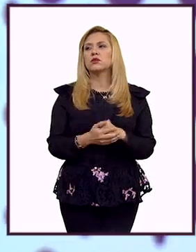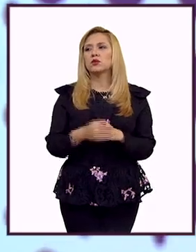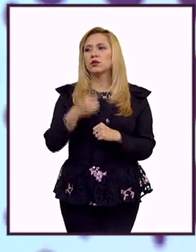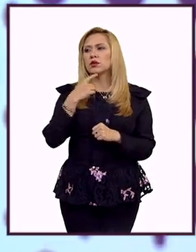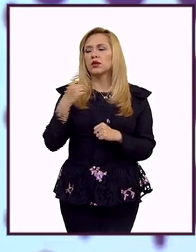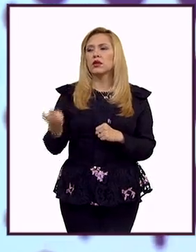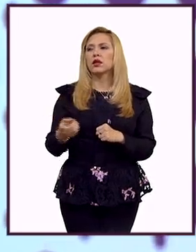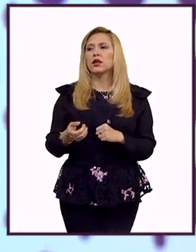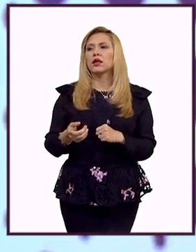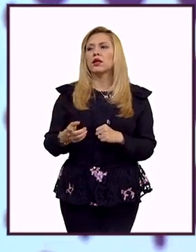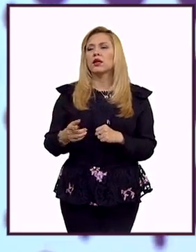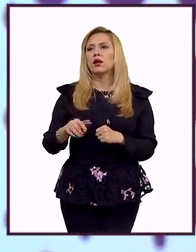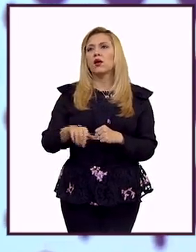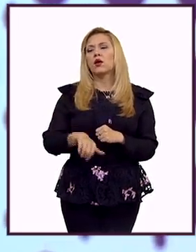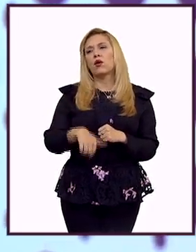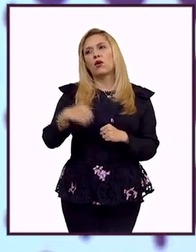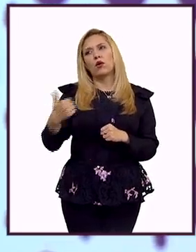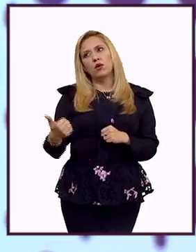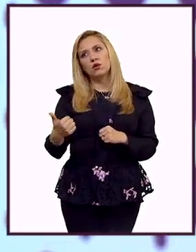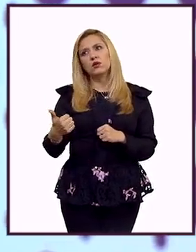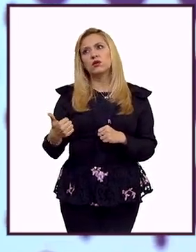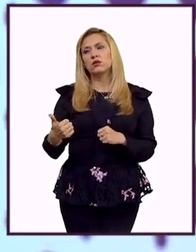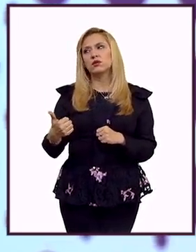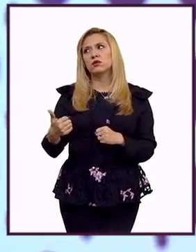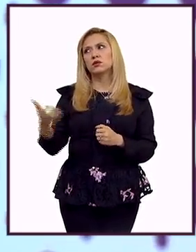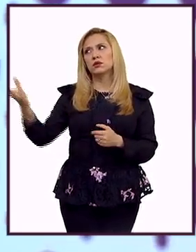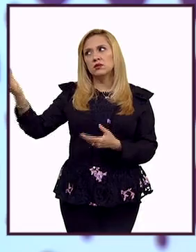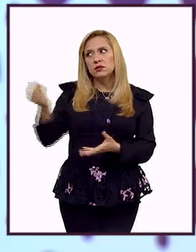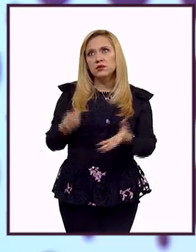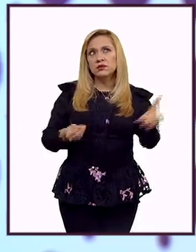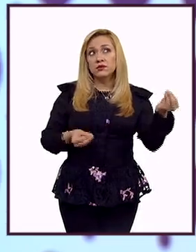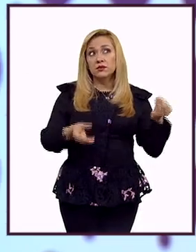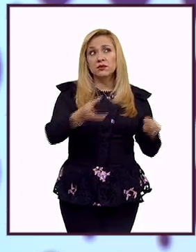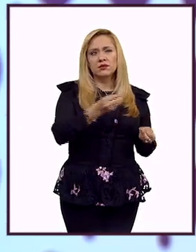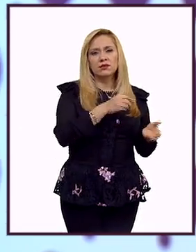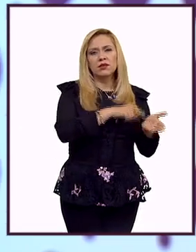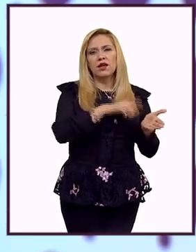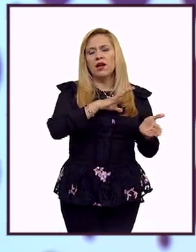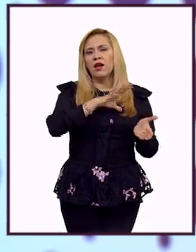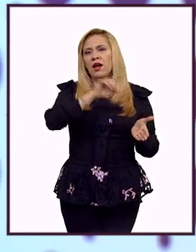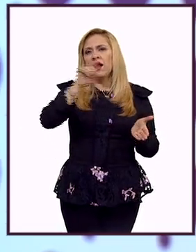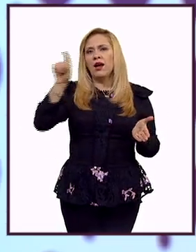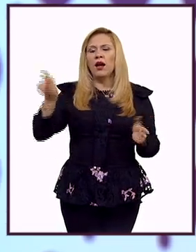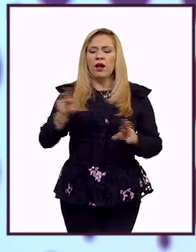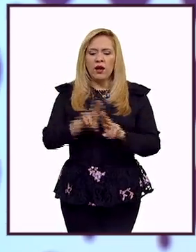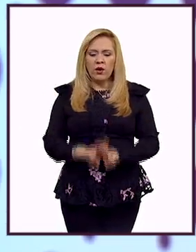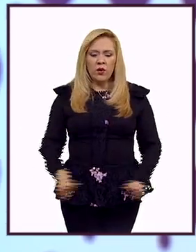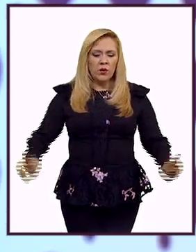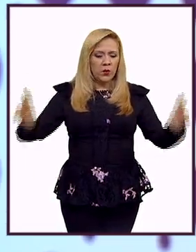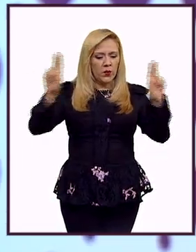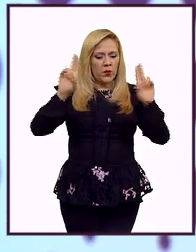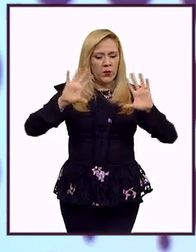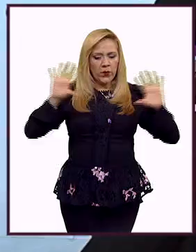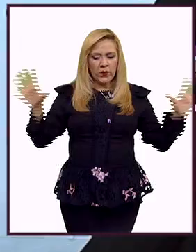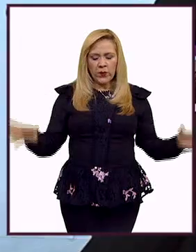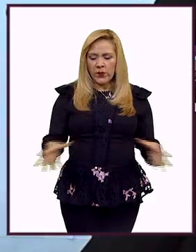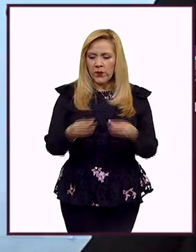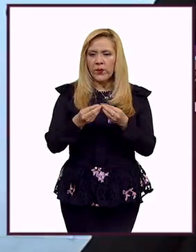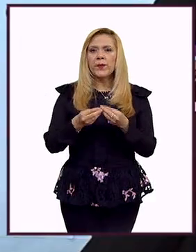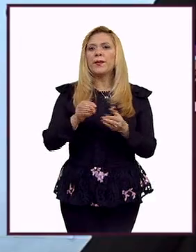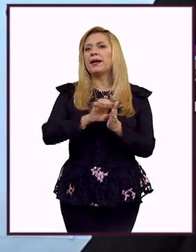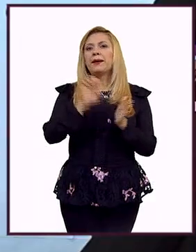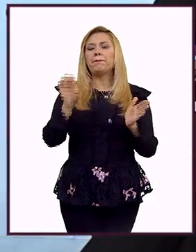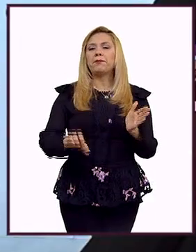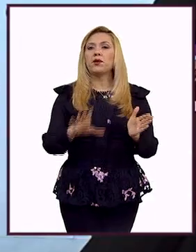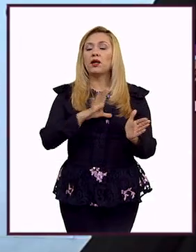decía, ahora retoma de otros instrumentos importantes y avanzados en el sistema de Naciones Unidas, pero, por ejemplo,